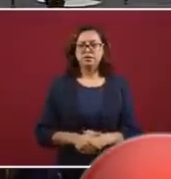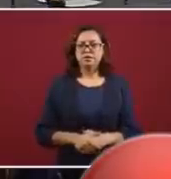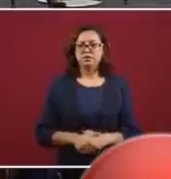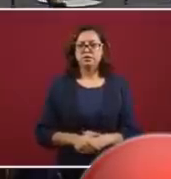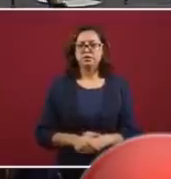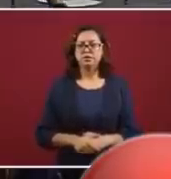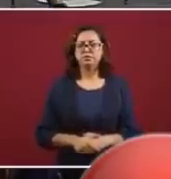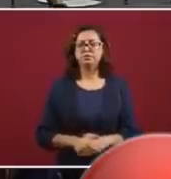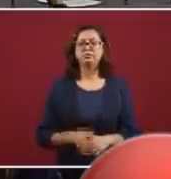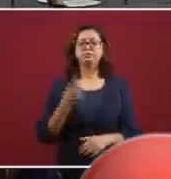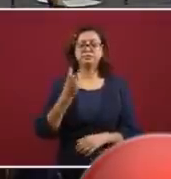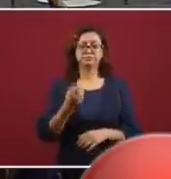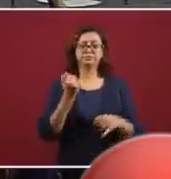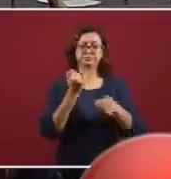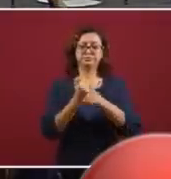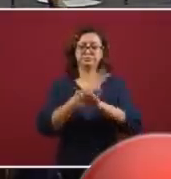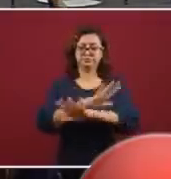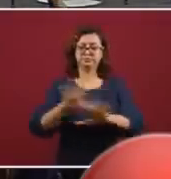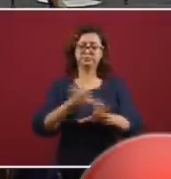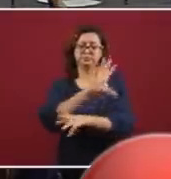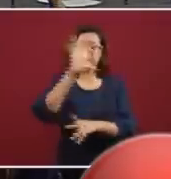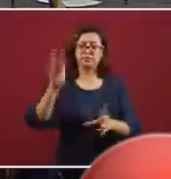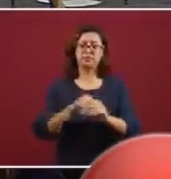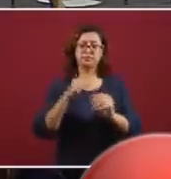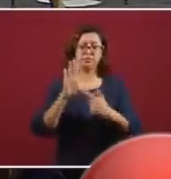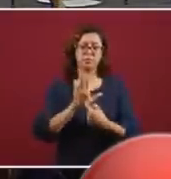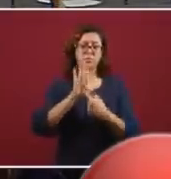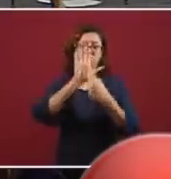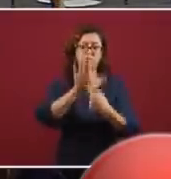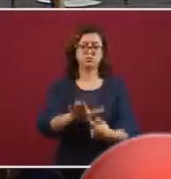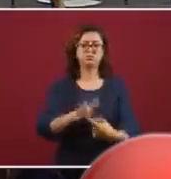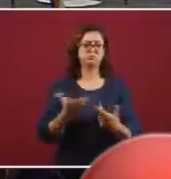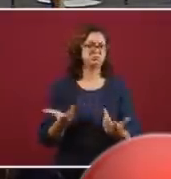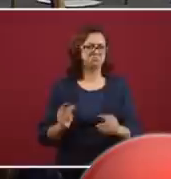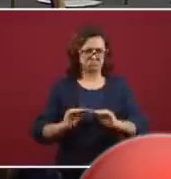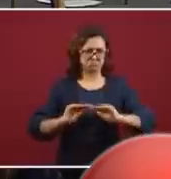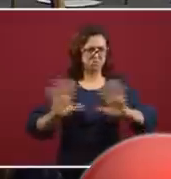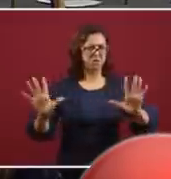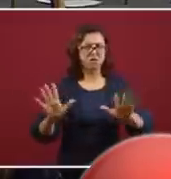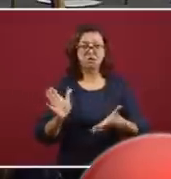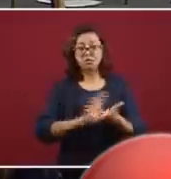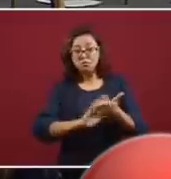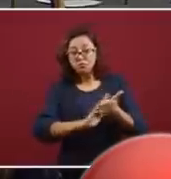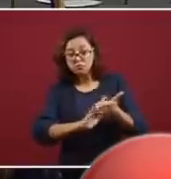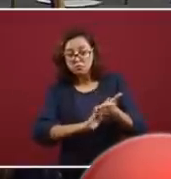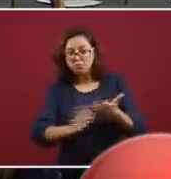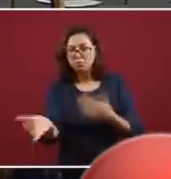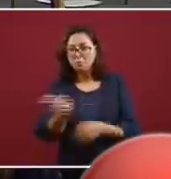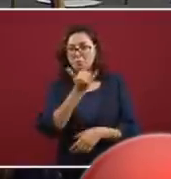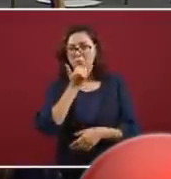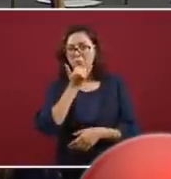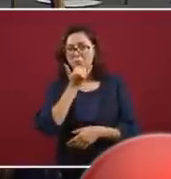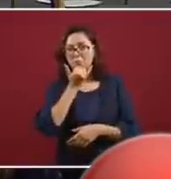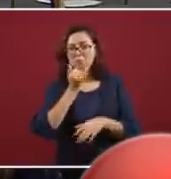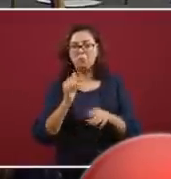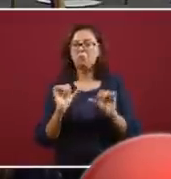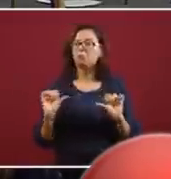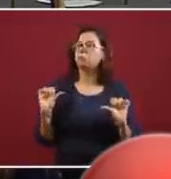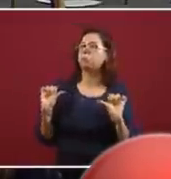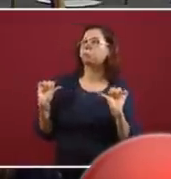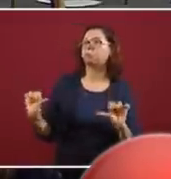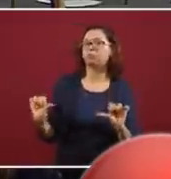Esa es toda la información que les queremos proporcionar. Entonces, es claro, no hay un perdón, como se especificó en la nota de